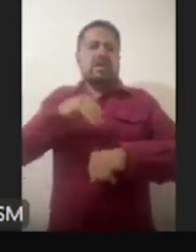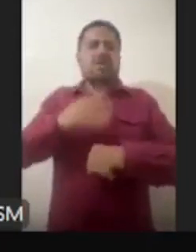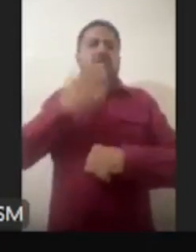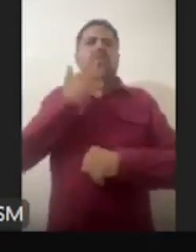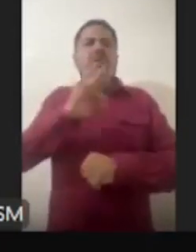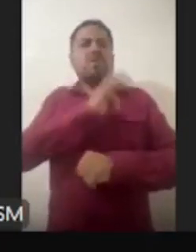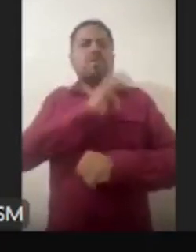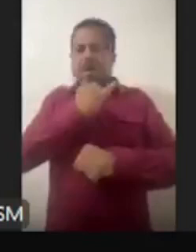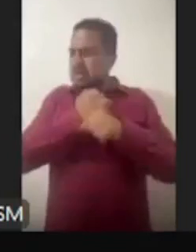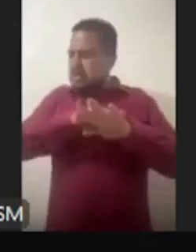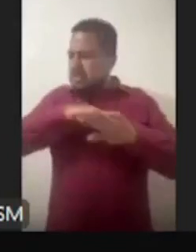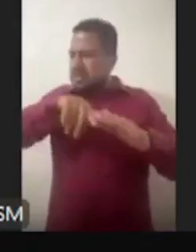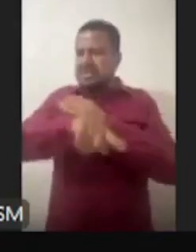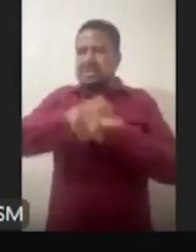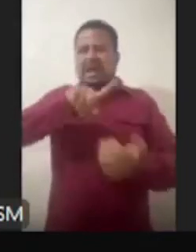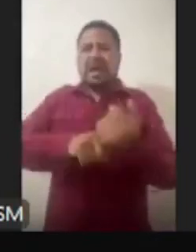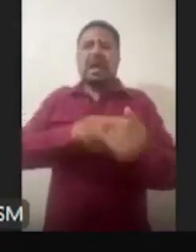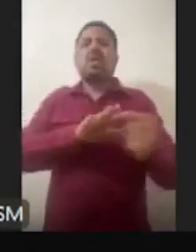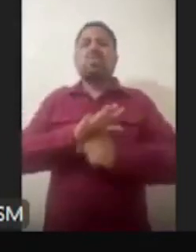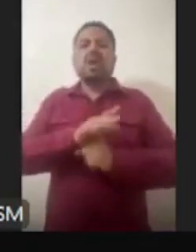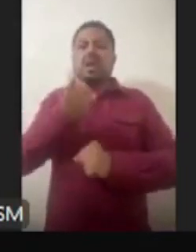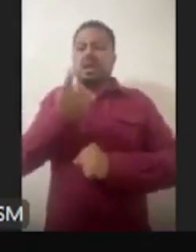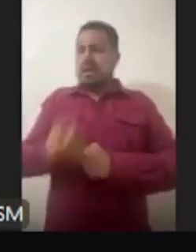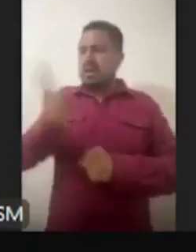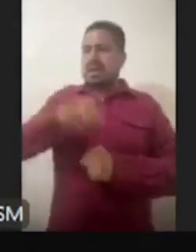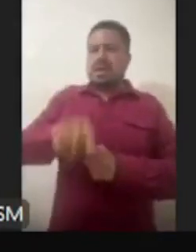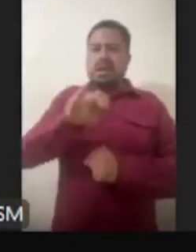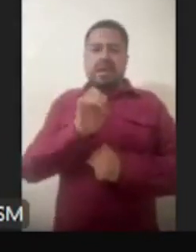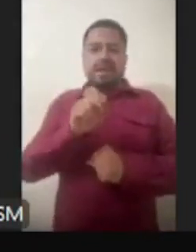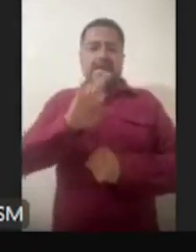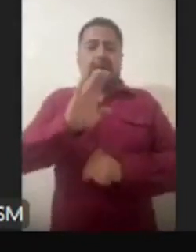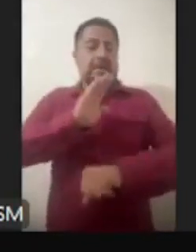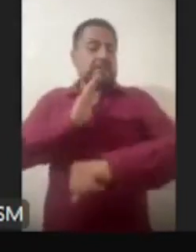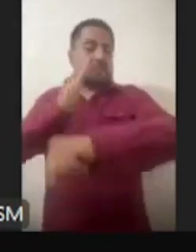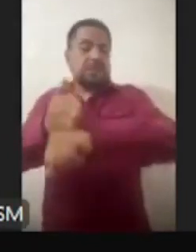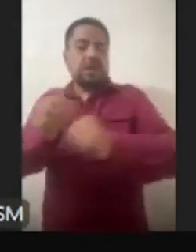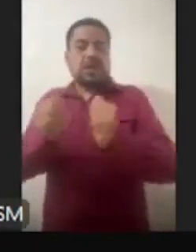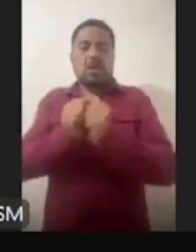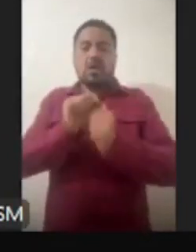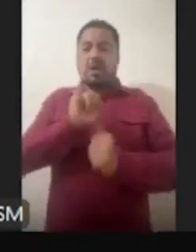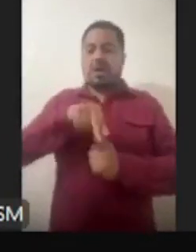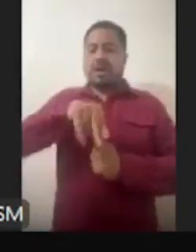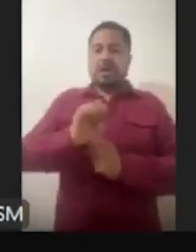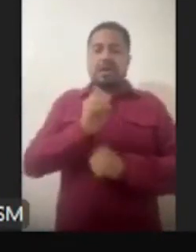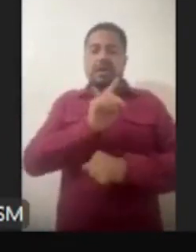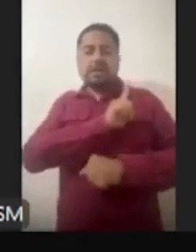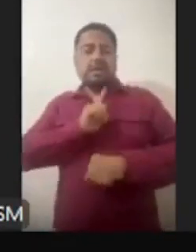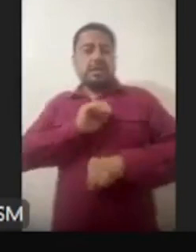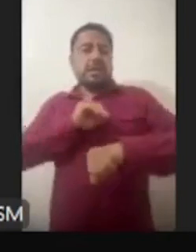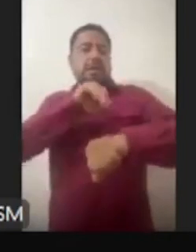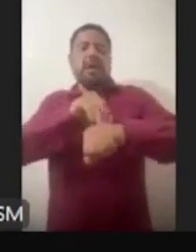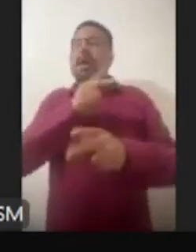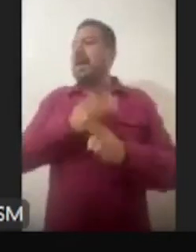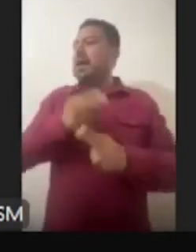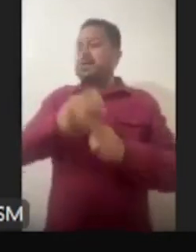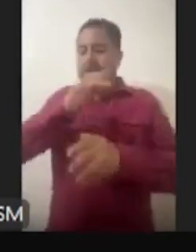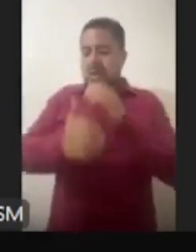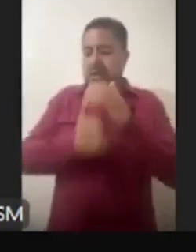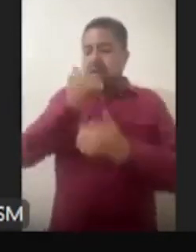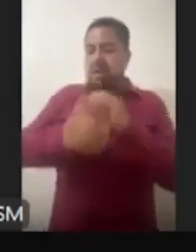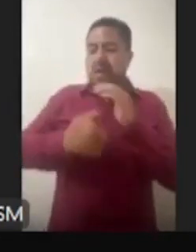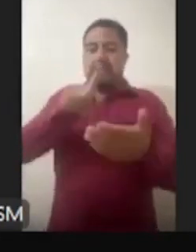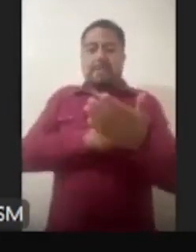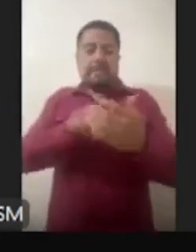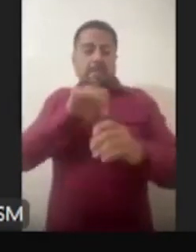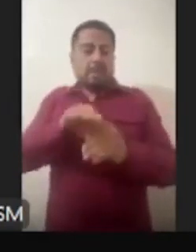PT de que se ordene al IEPC que las sanciones impuestas por el INE se ejecuten o cobren hasta que concluya el proceso electoral.